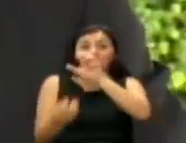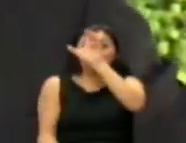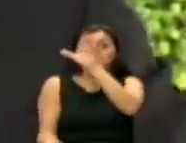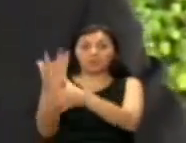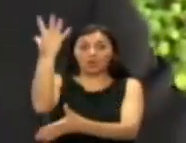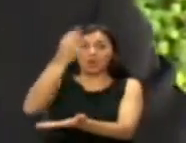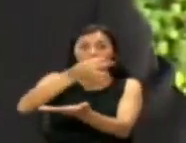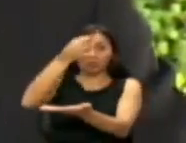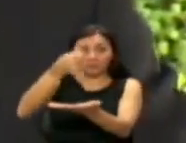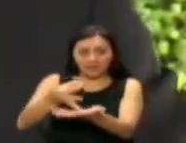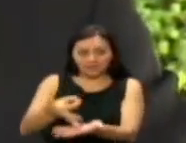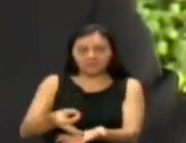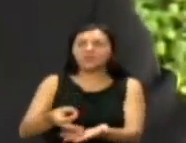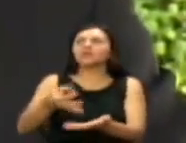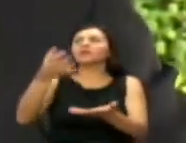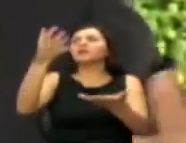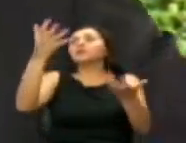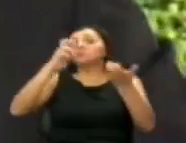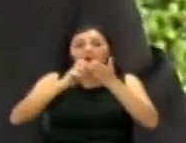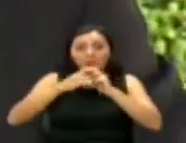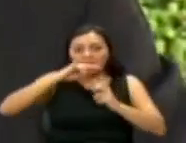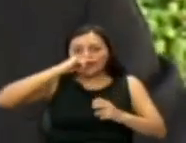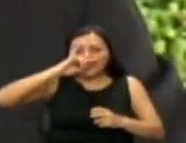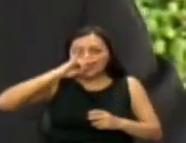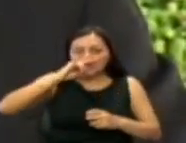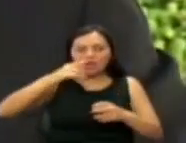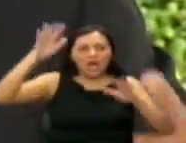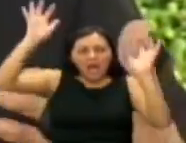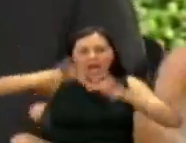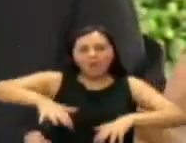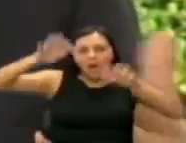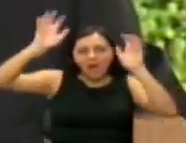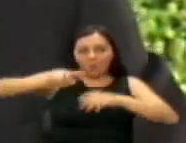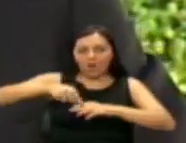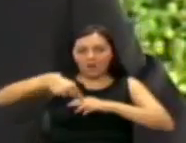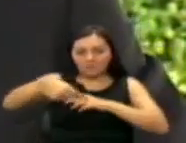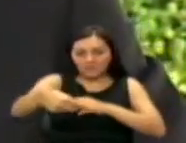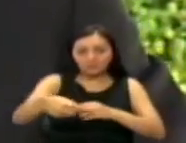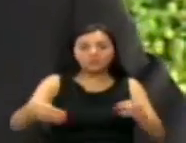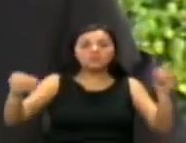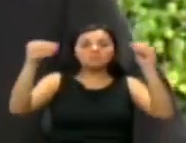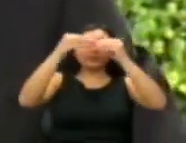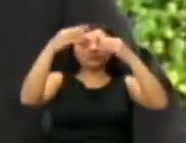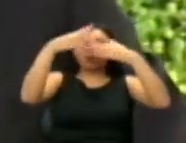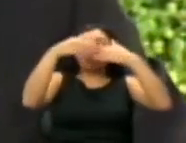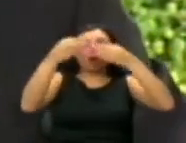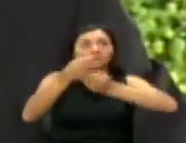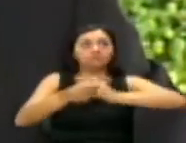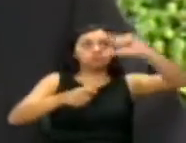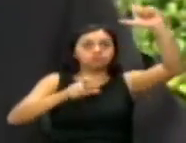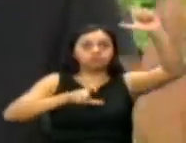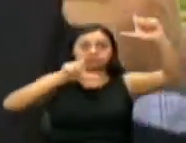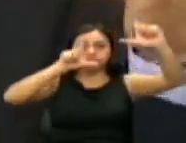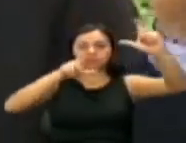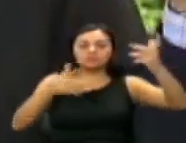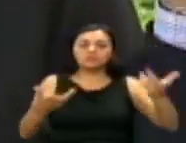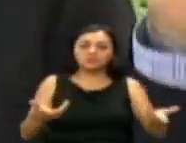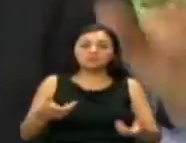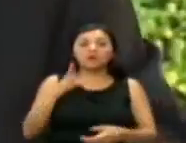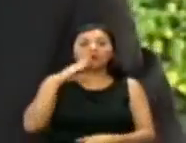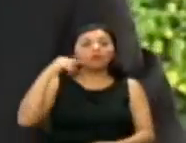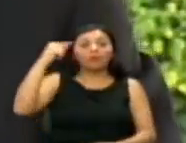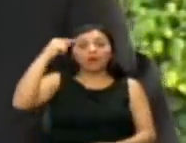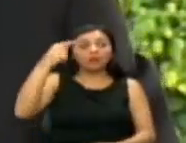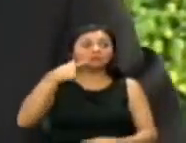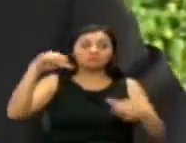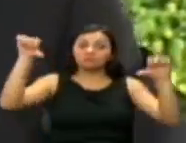Niño, además de la caída de los precios del petróleo, además de la apreciación del dólar. Pero unidos saldremos adelante. Es que Correa no ha sabido manejar la economía, Chile tampoco la ha sabido